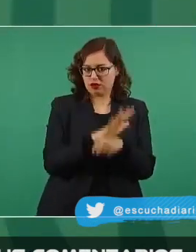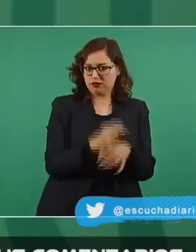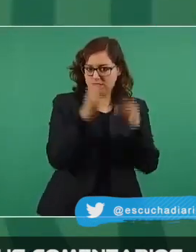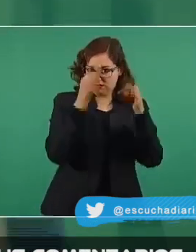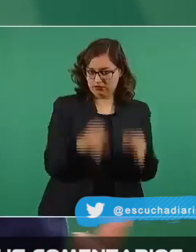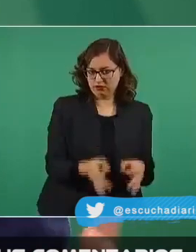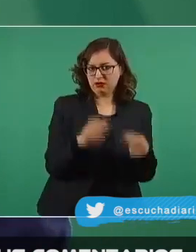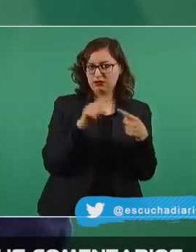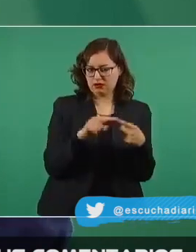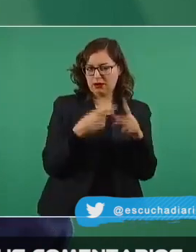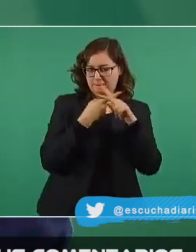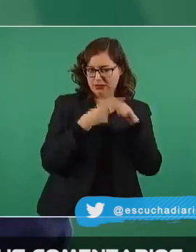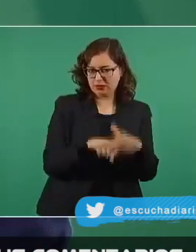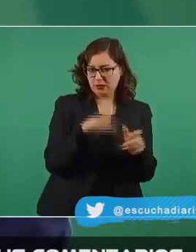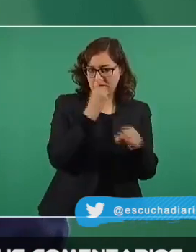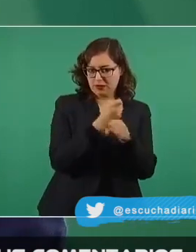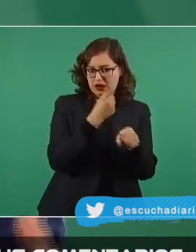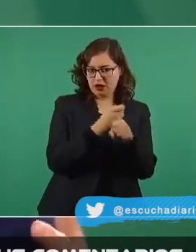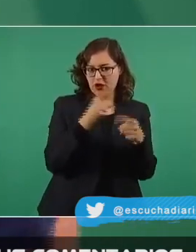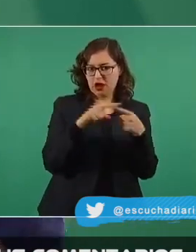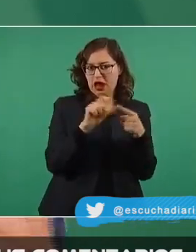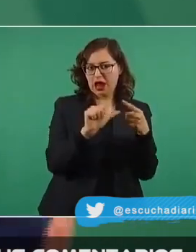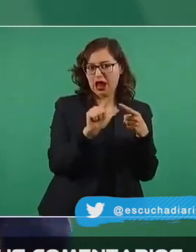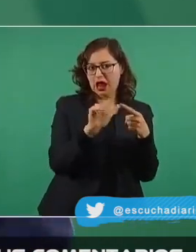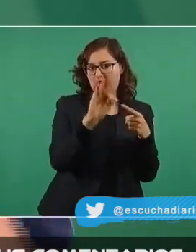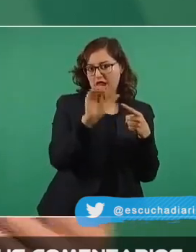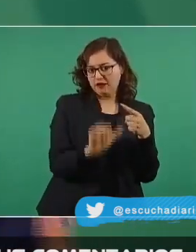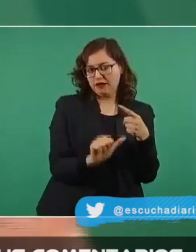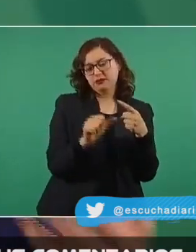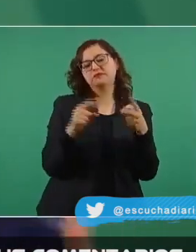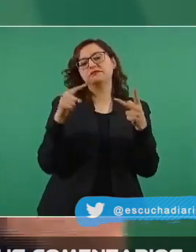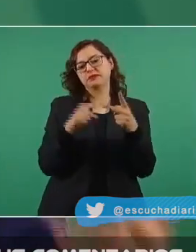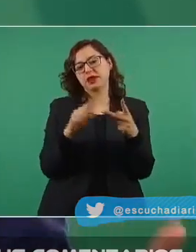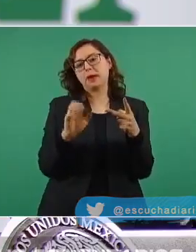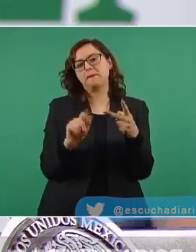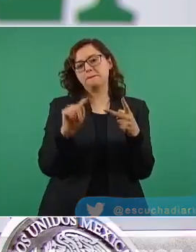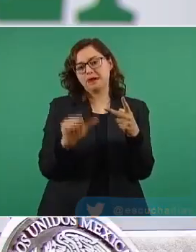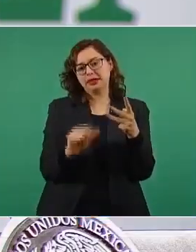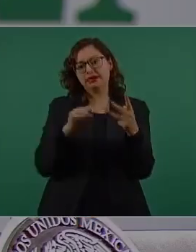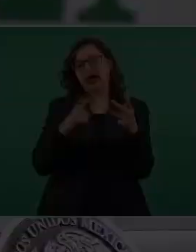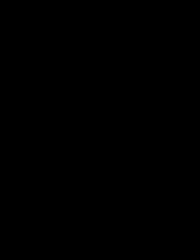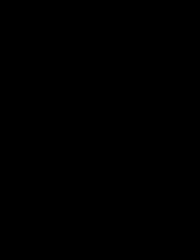mantener precauciones en espacios públicos. Seguiremos informando.